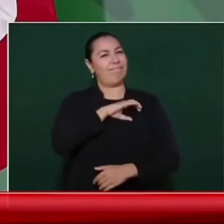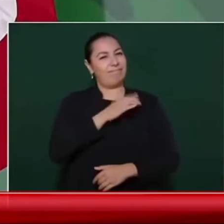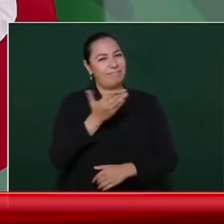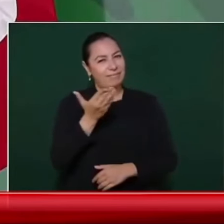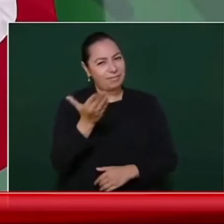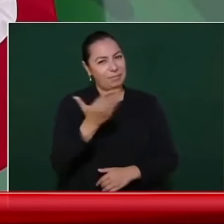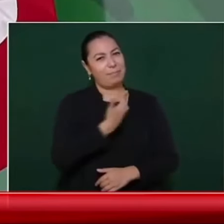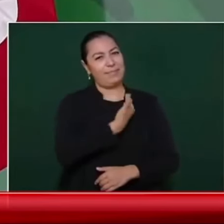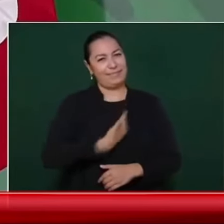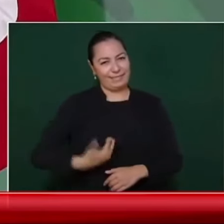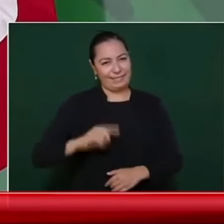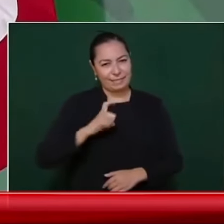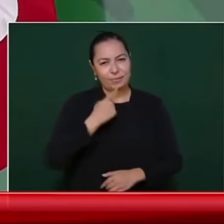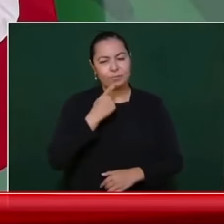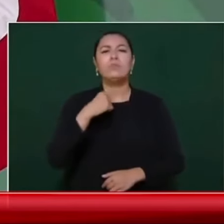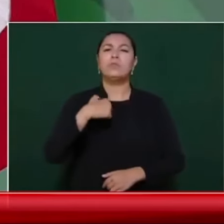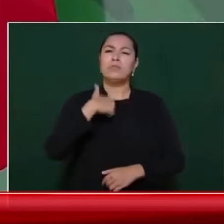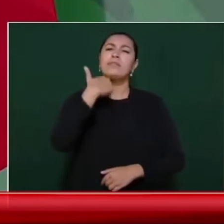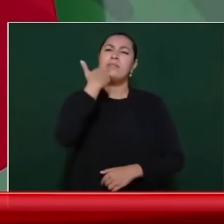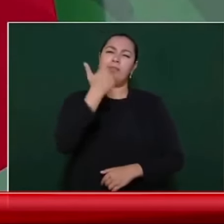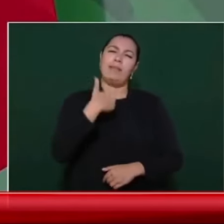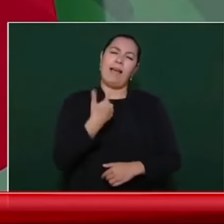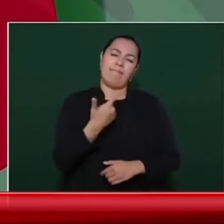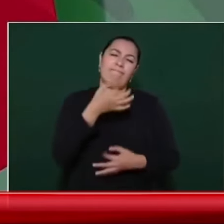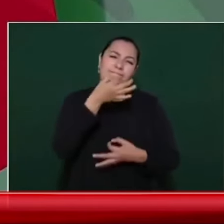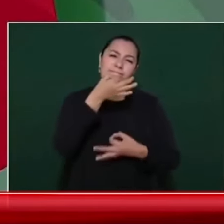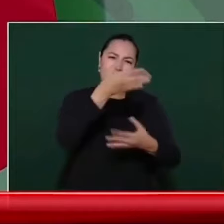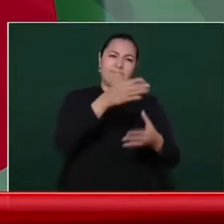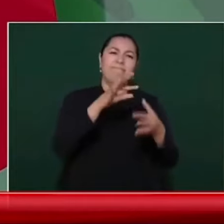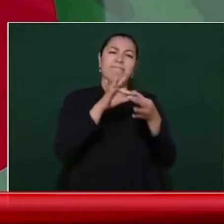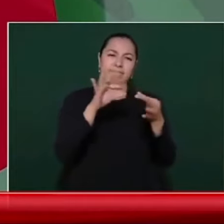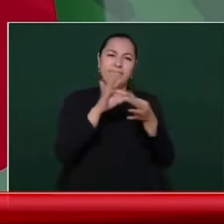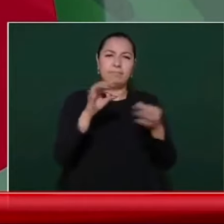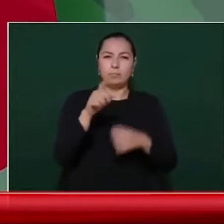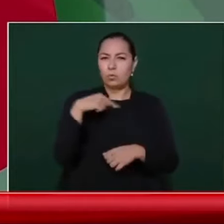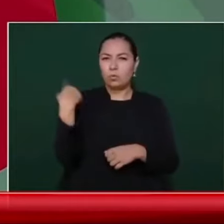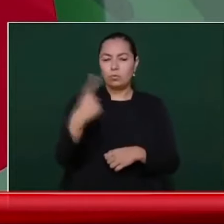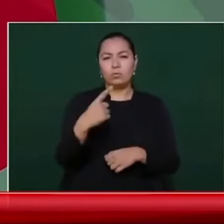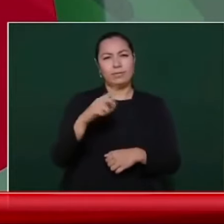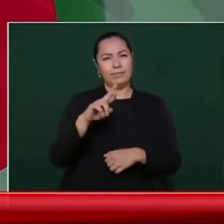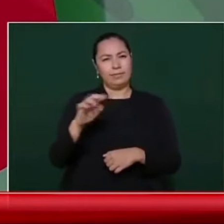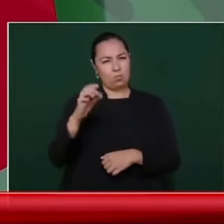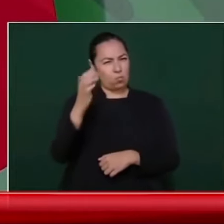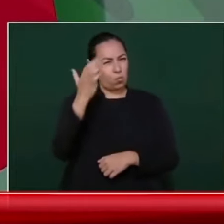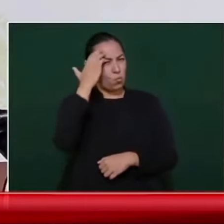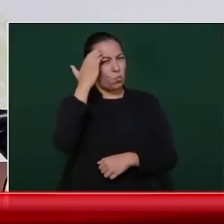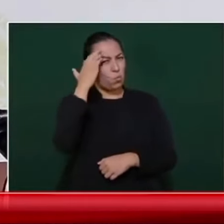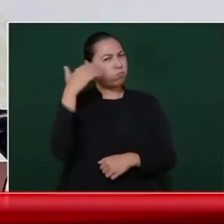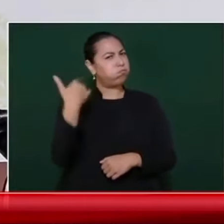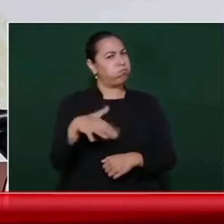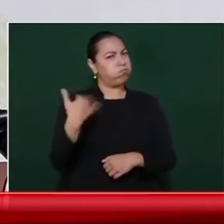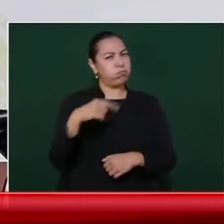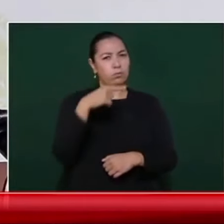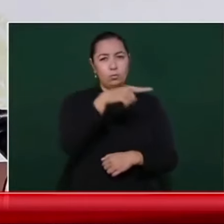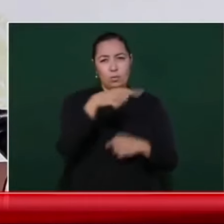quiero expresarle nuestro reconocimiento por su trascendente